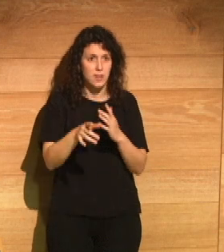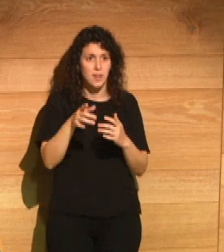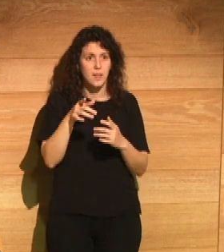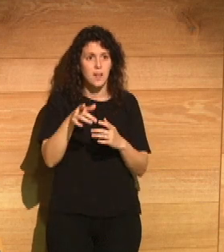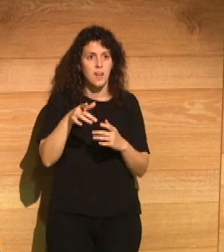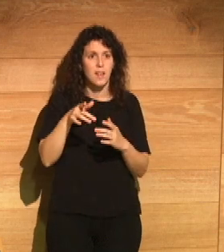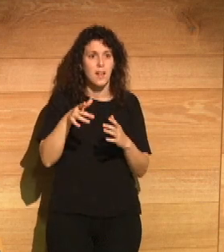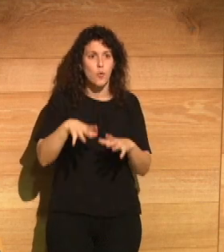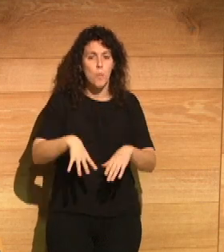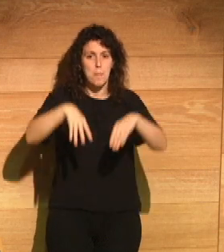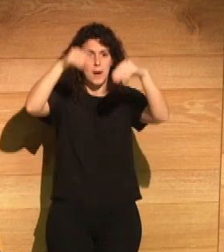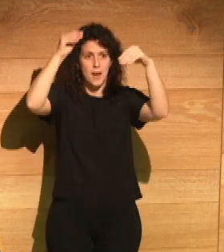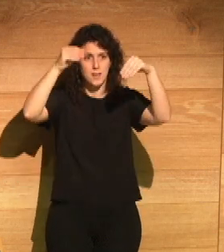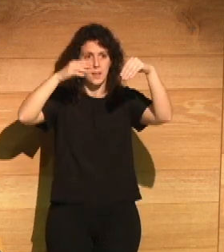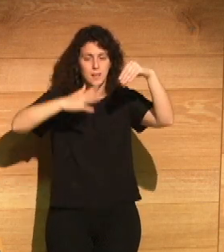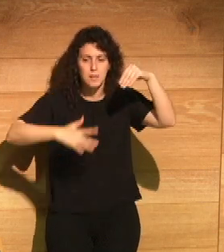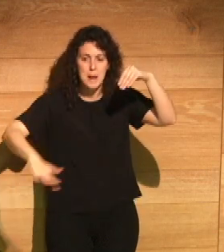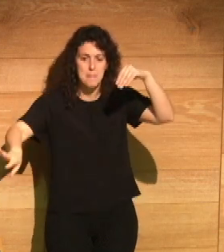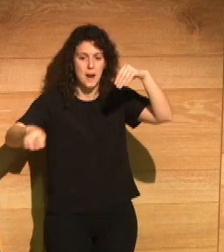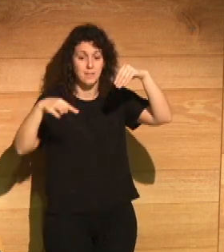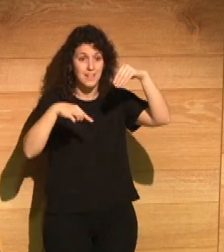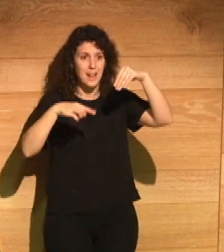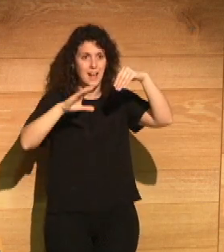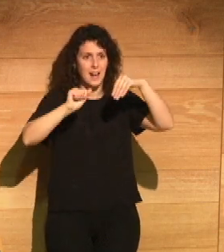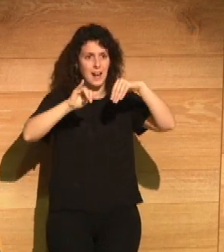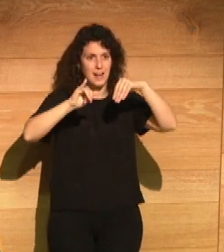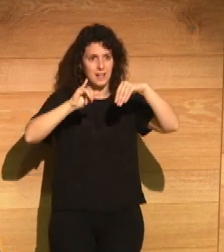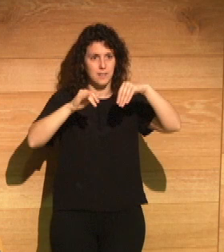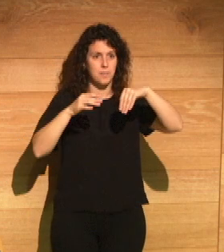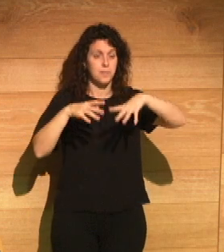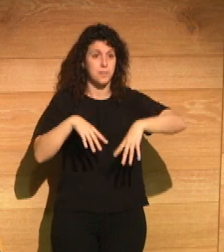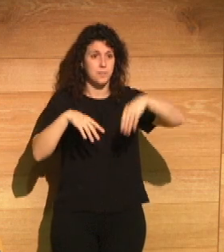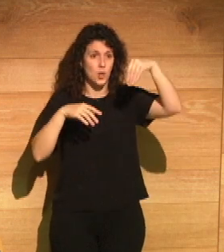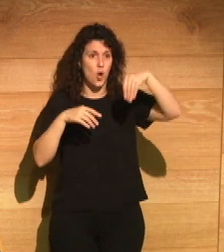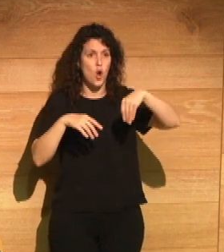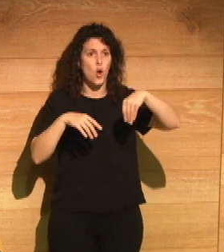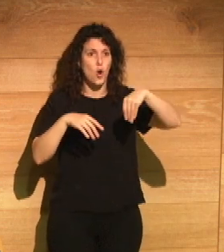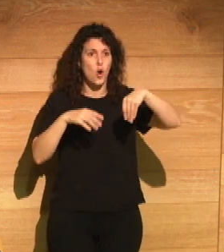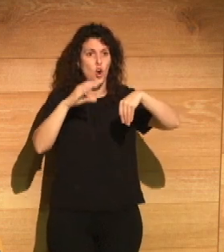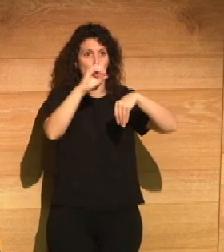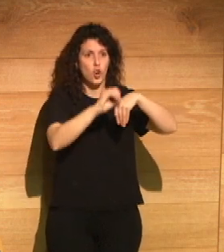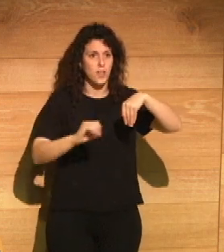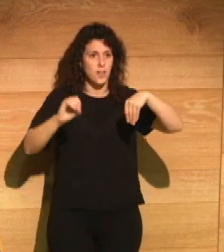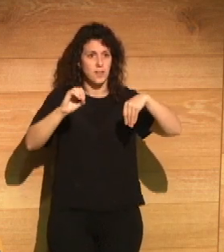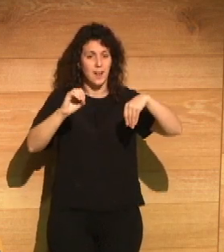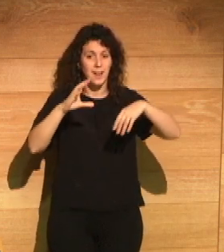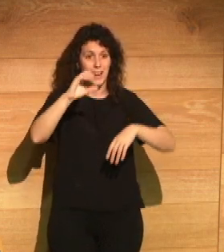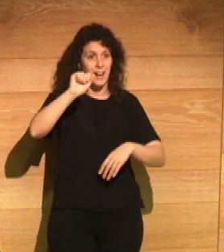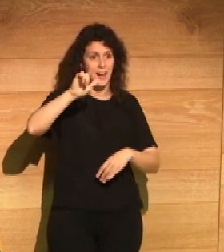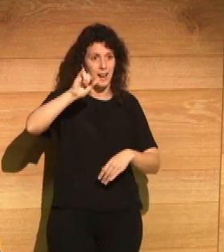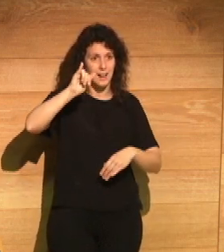y hay la cordillera occidental, que Cali está